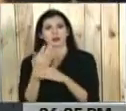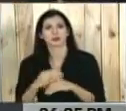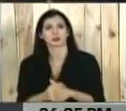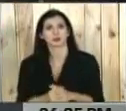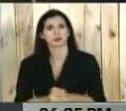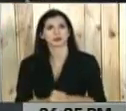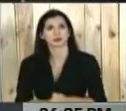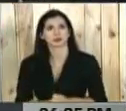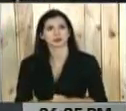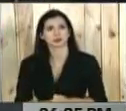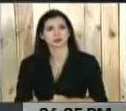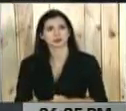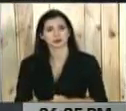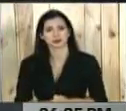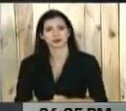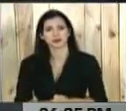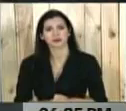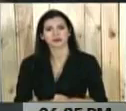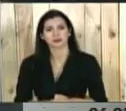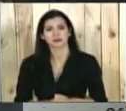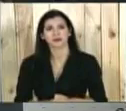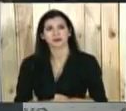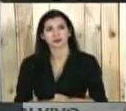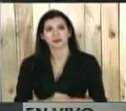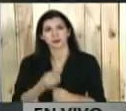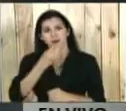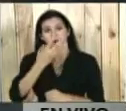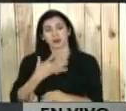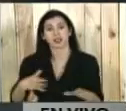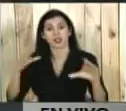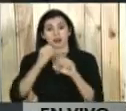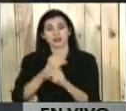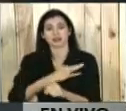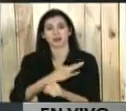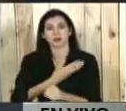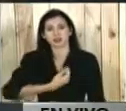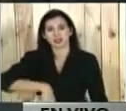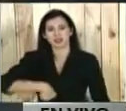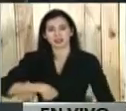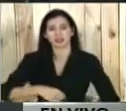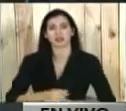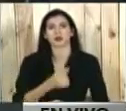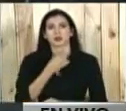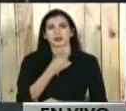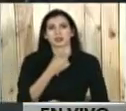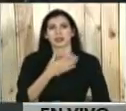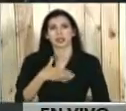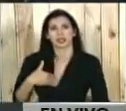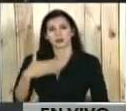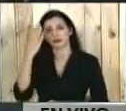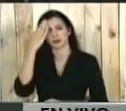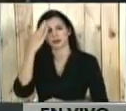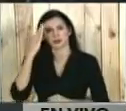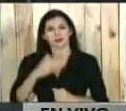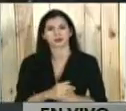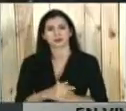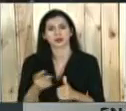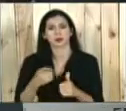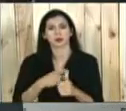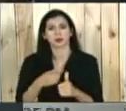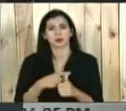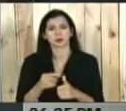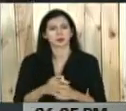Mira, dale, pues, Esther. Buenas noches, señor presidente. Nos gustaría saber, en primer